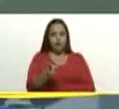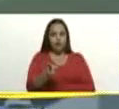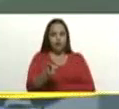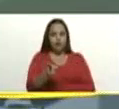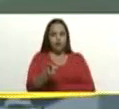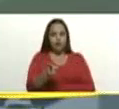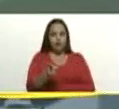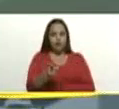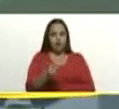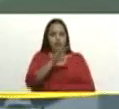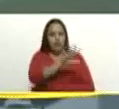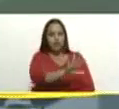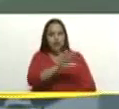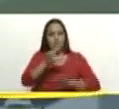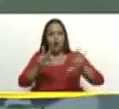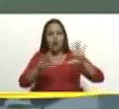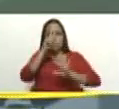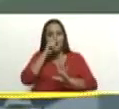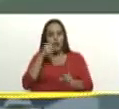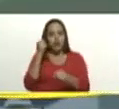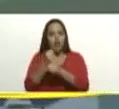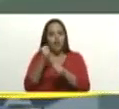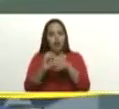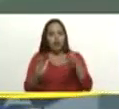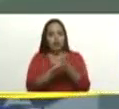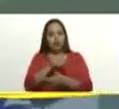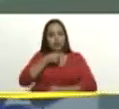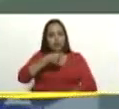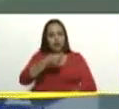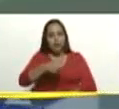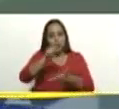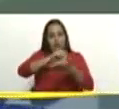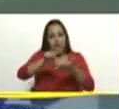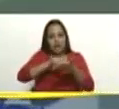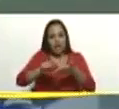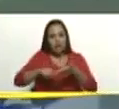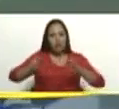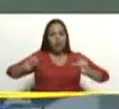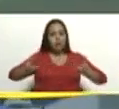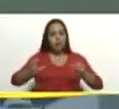58 años dedicado al periodismo, escrito, radial.